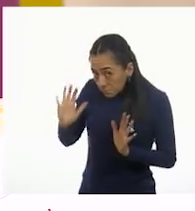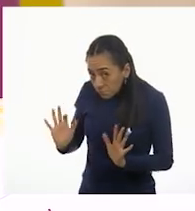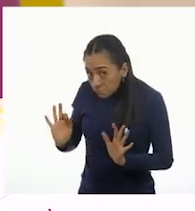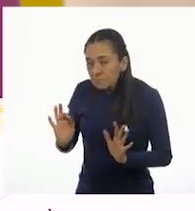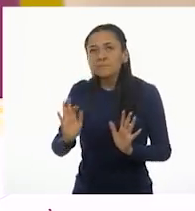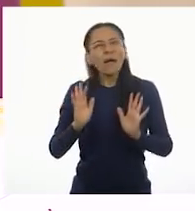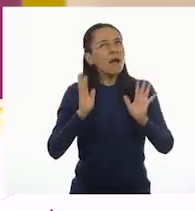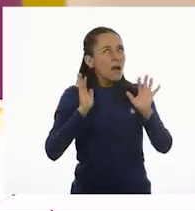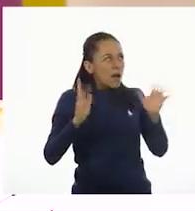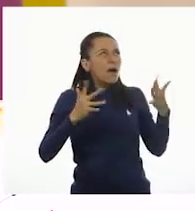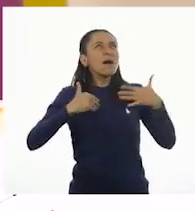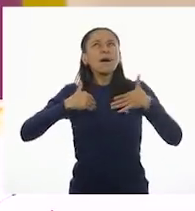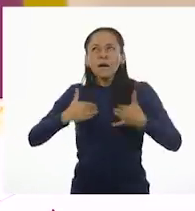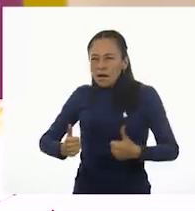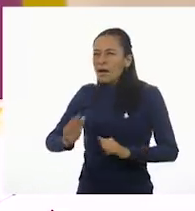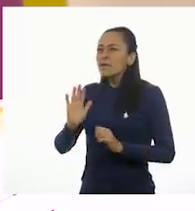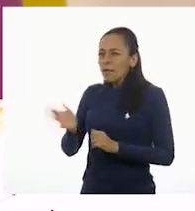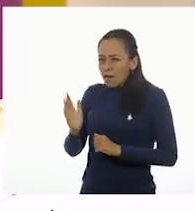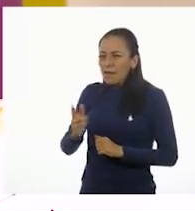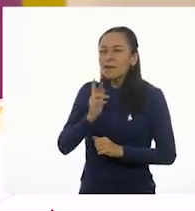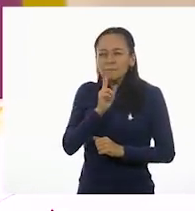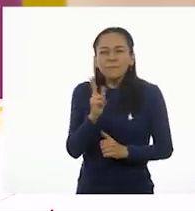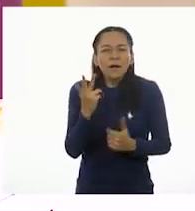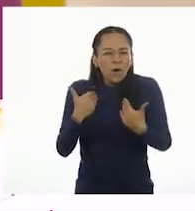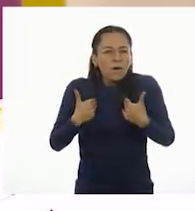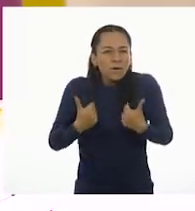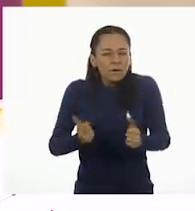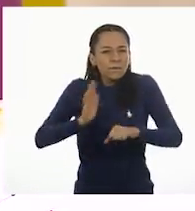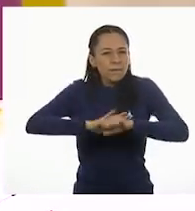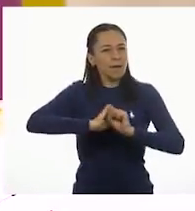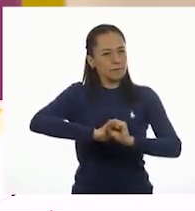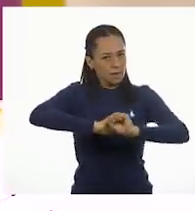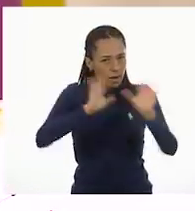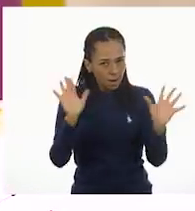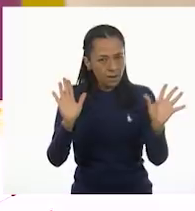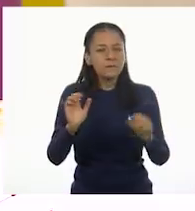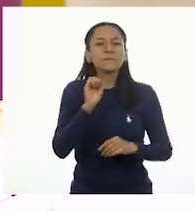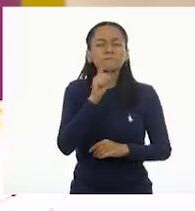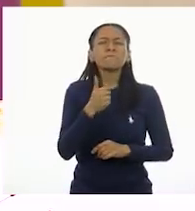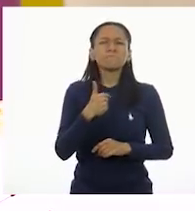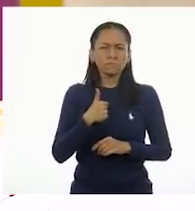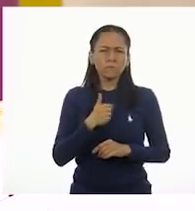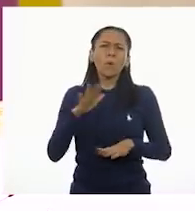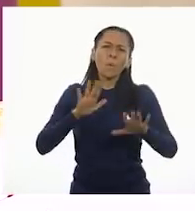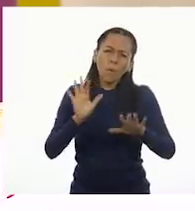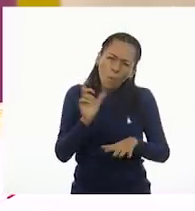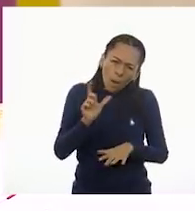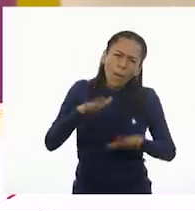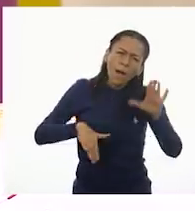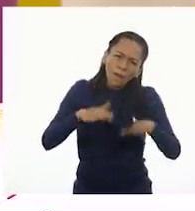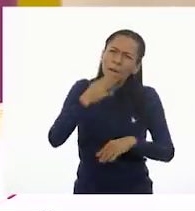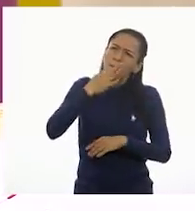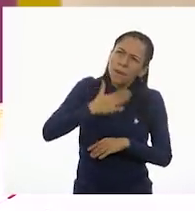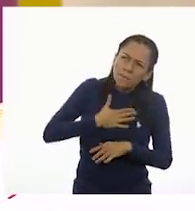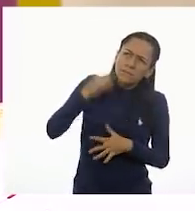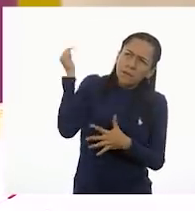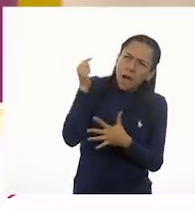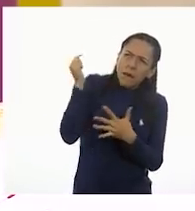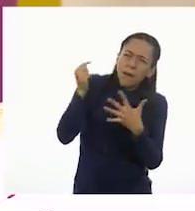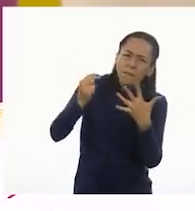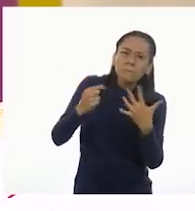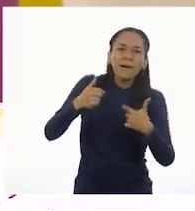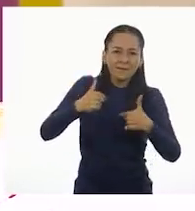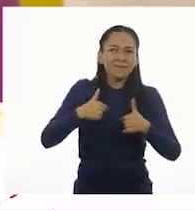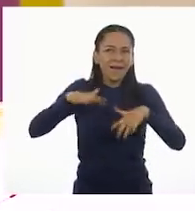más y mejor. Yo también decido seguir las indicaciones que me dan, pero cada decisión yo creo tiene sus